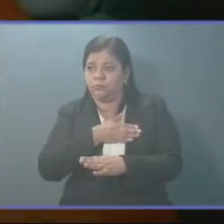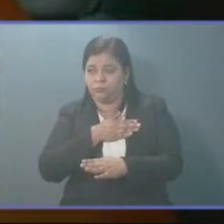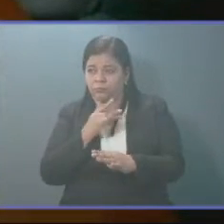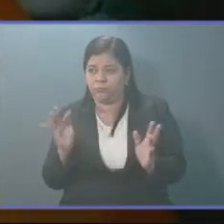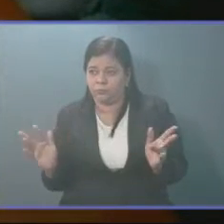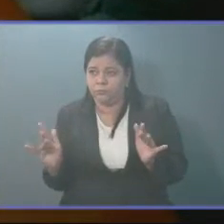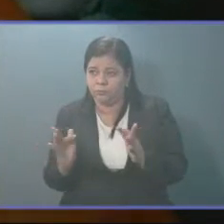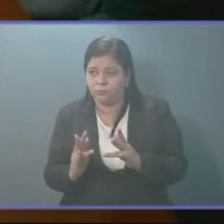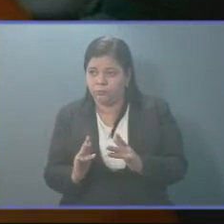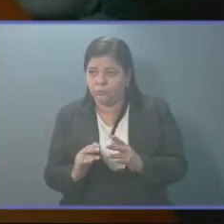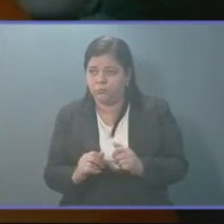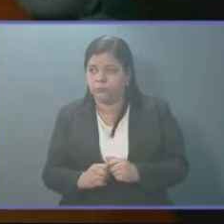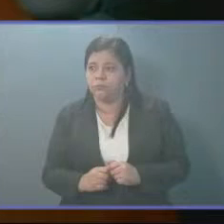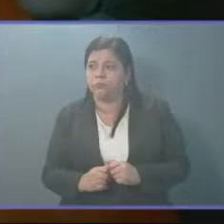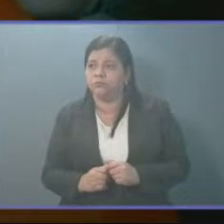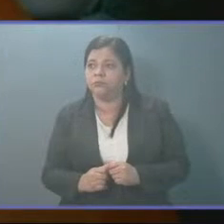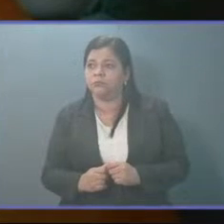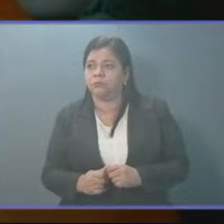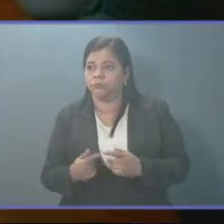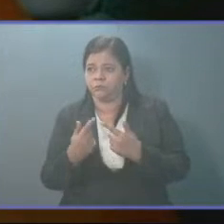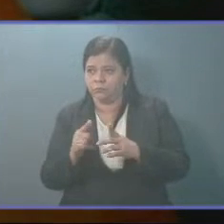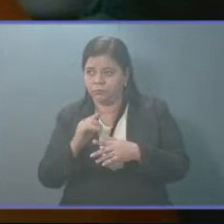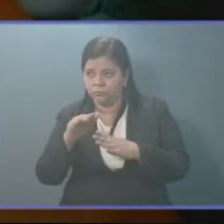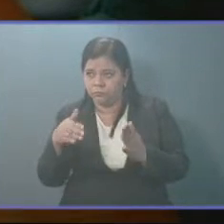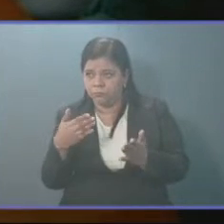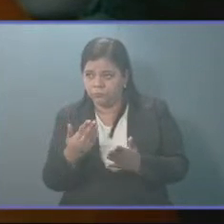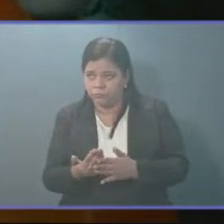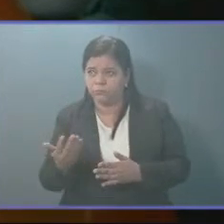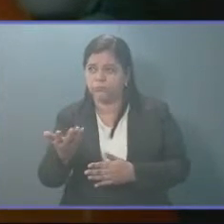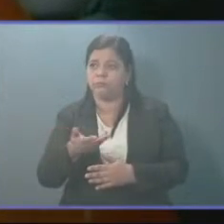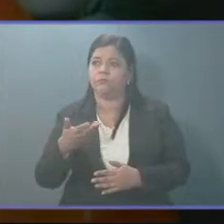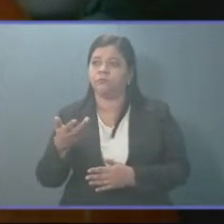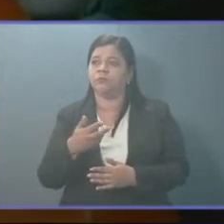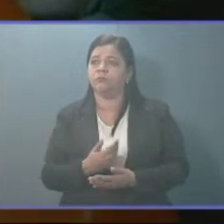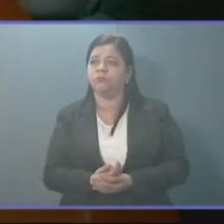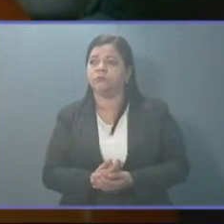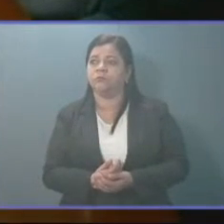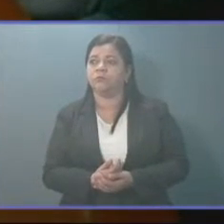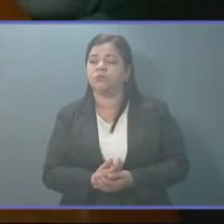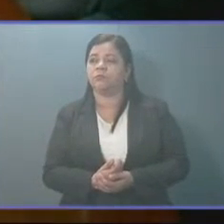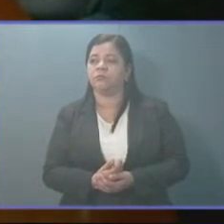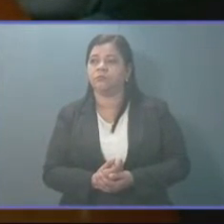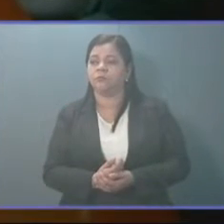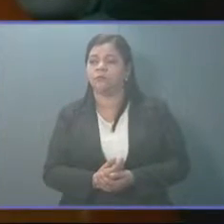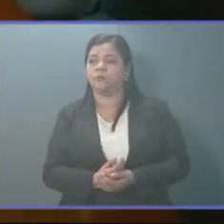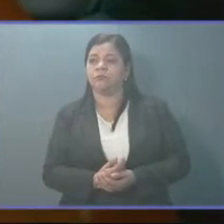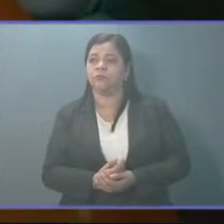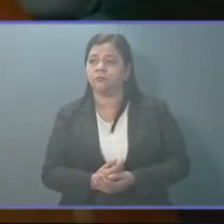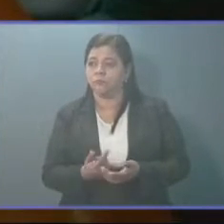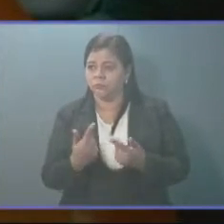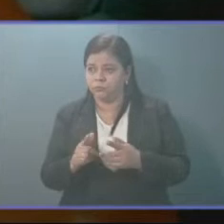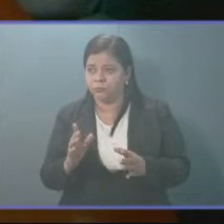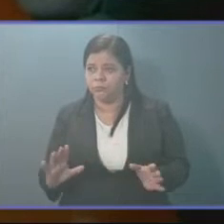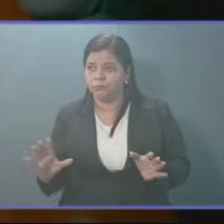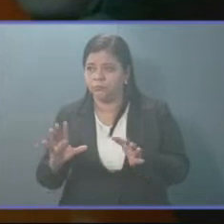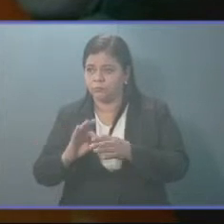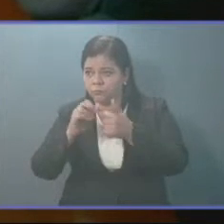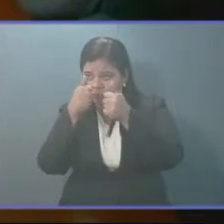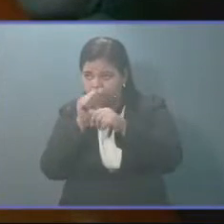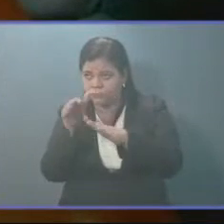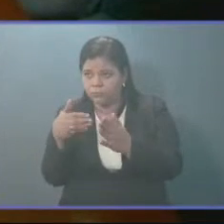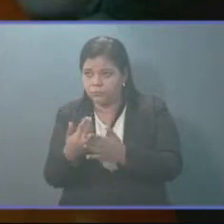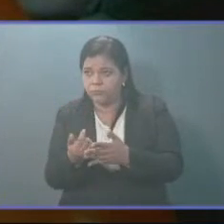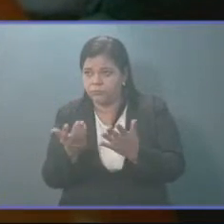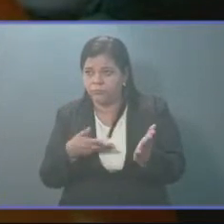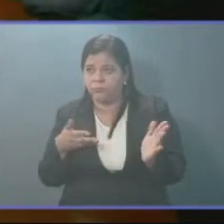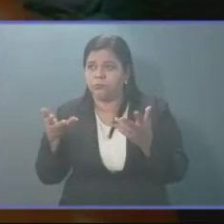audiencias, también van documentos que pueden ser ni siquiera